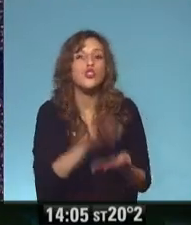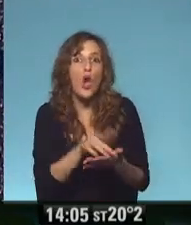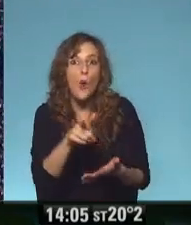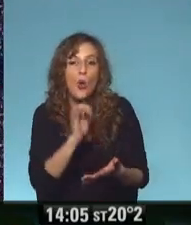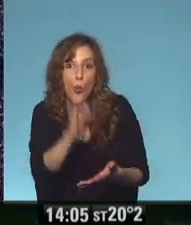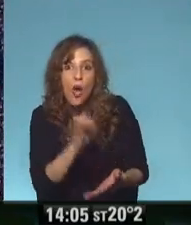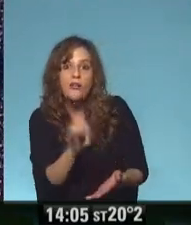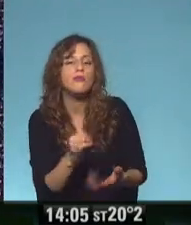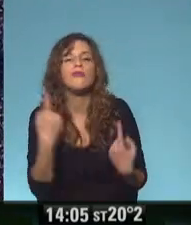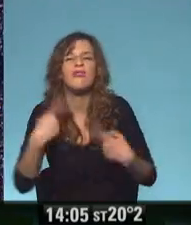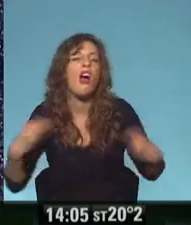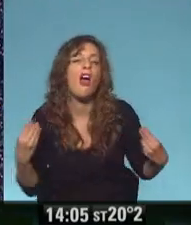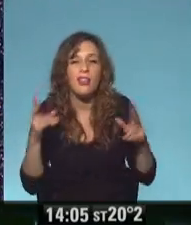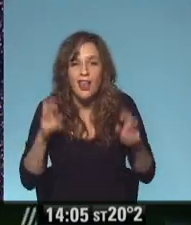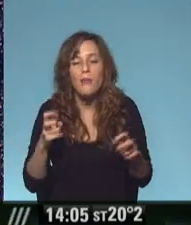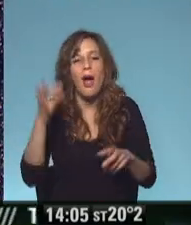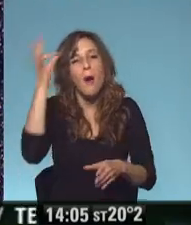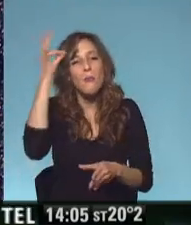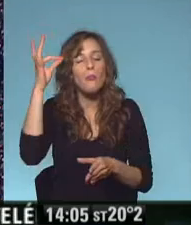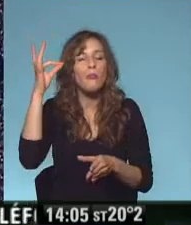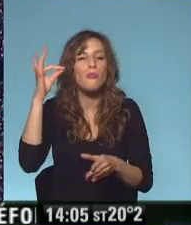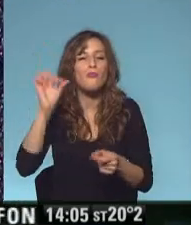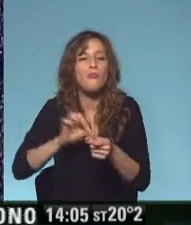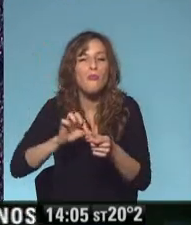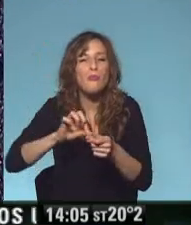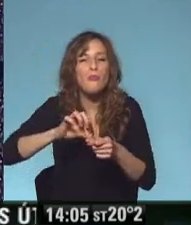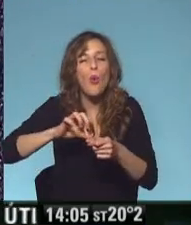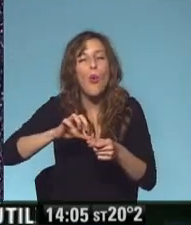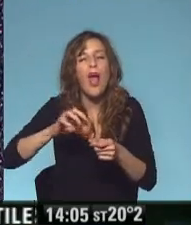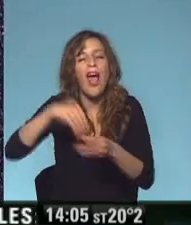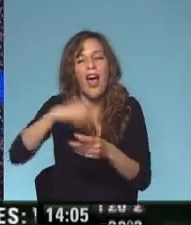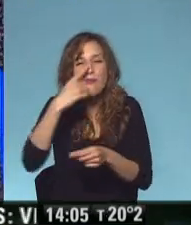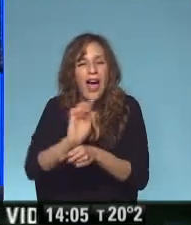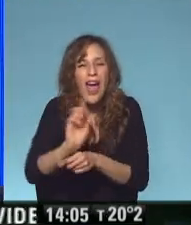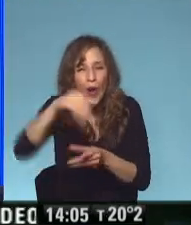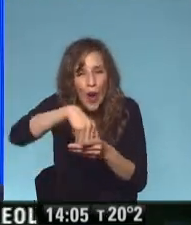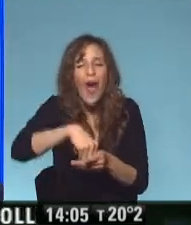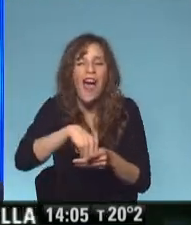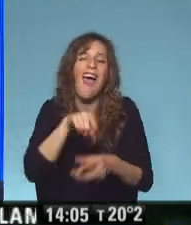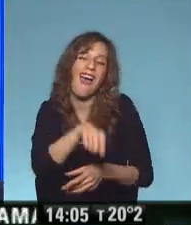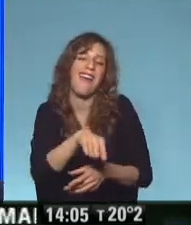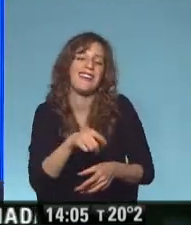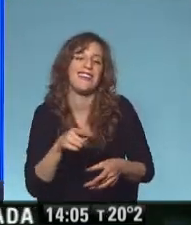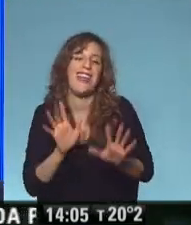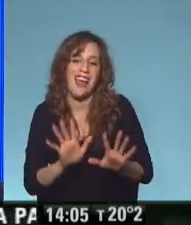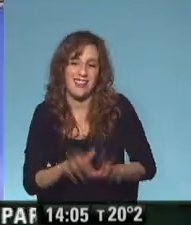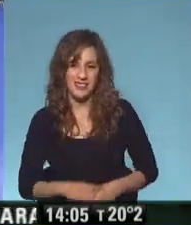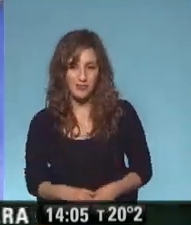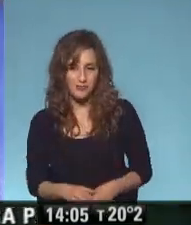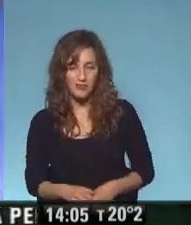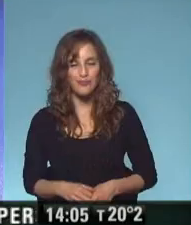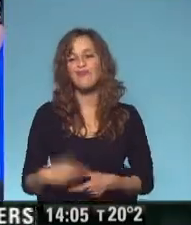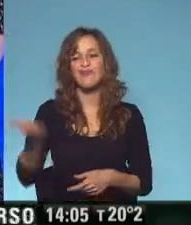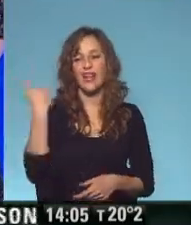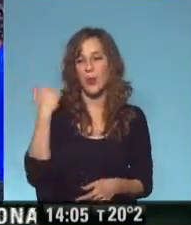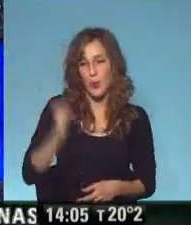quería hacer cosas de pulga. Igual que la pulga que tenemos acá en el piso, que es una pulga que estudia matemáticas. Inquieta. Es una pulga. No, todavía no llegó, pero ya va a llegar. Bueno,